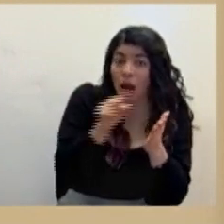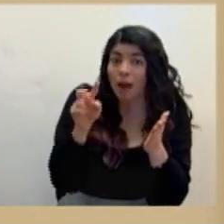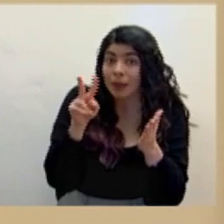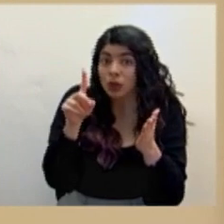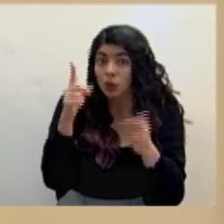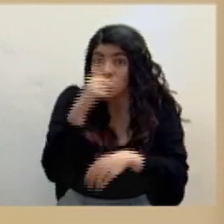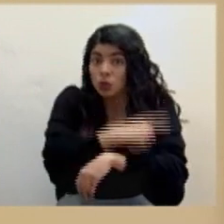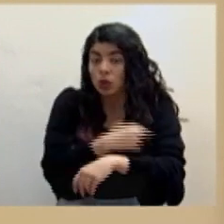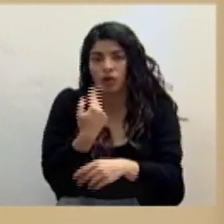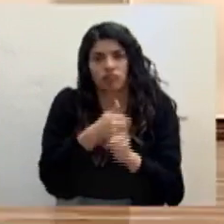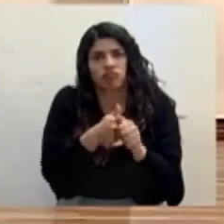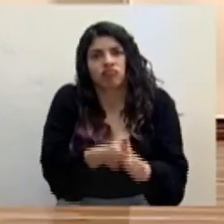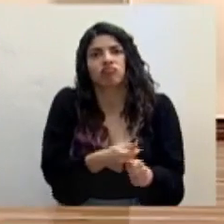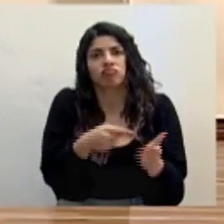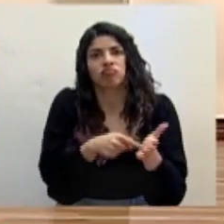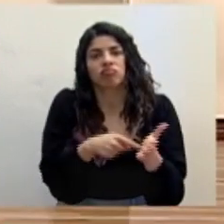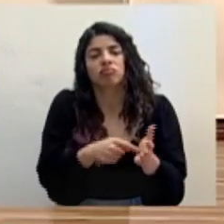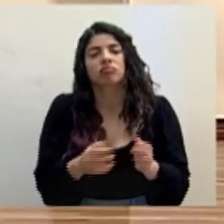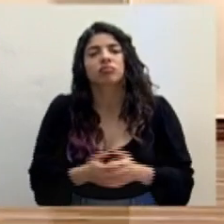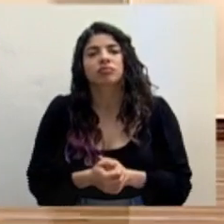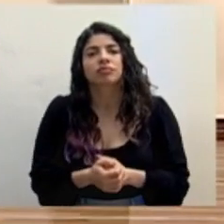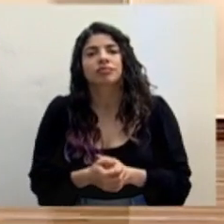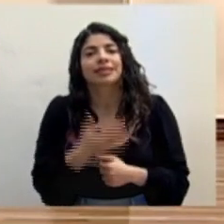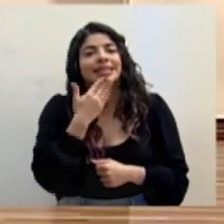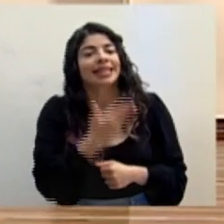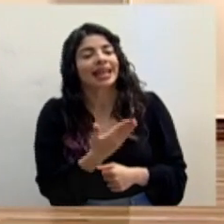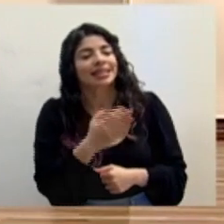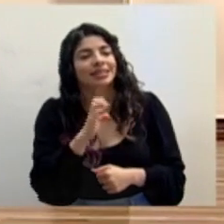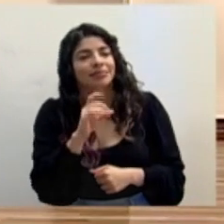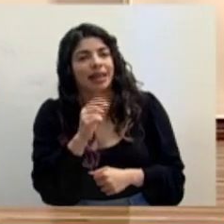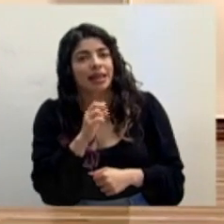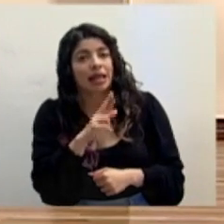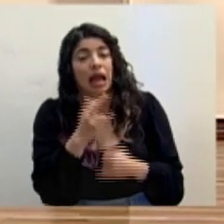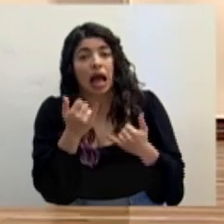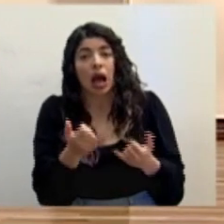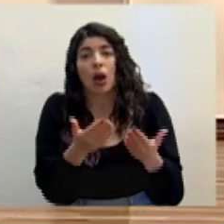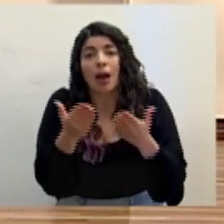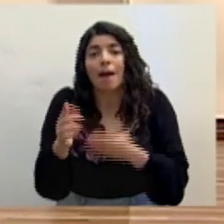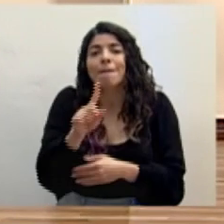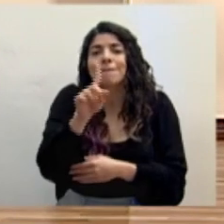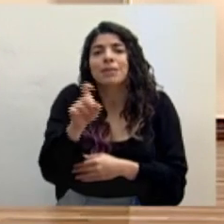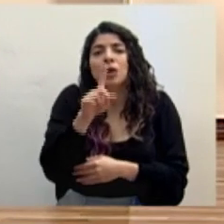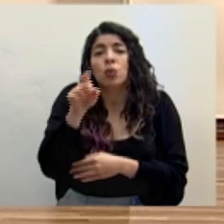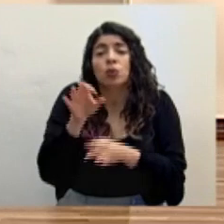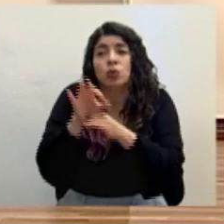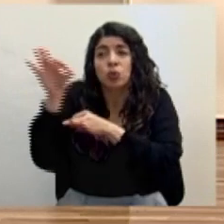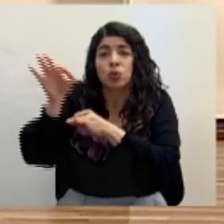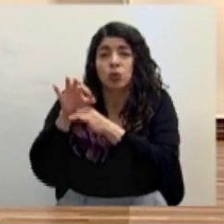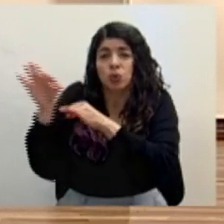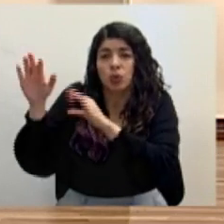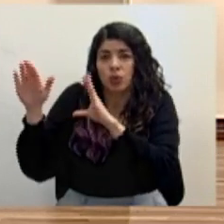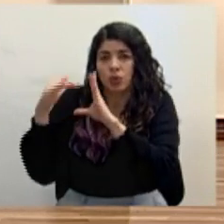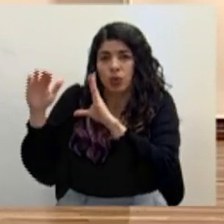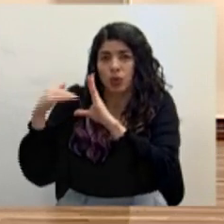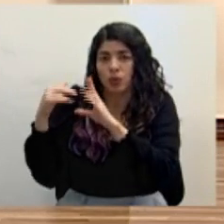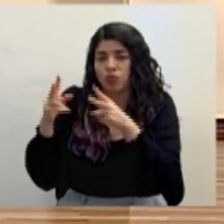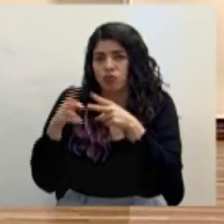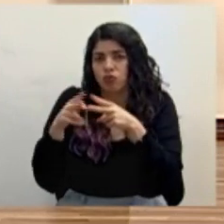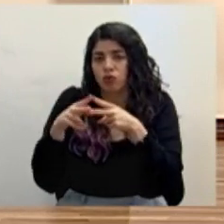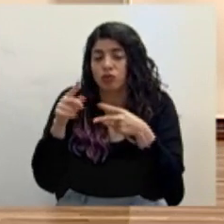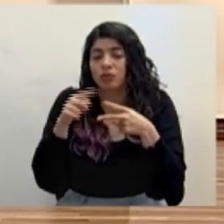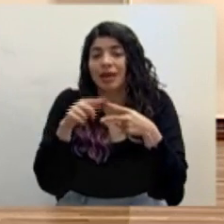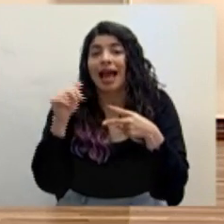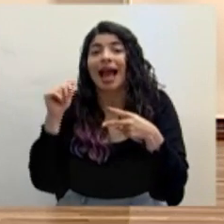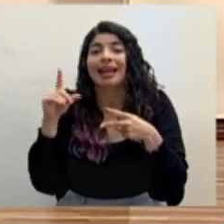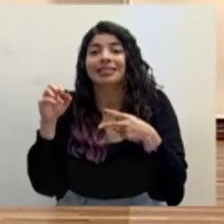días. Gracias. Muchas gracias, don Edgar. Pasamos al periodo de consultas regionales. Son 2 consultas, una para don Alexander y otra